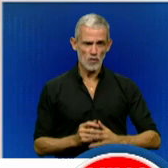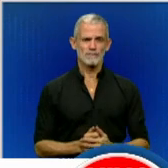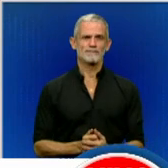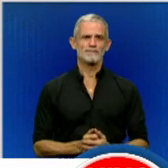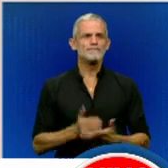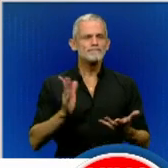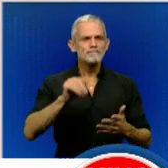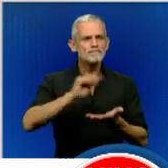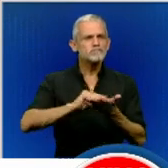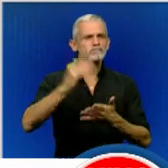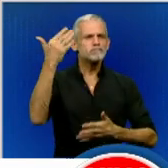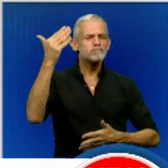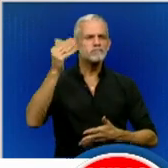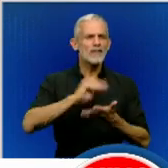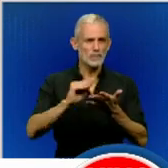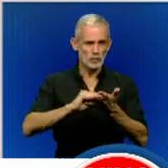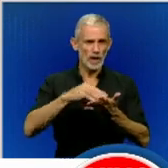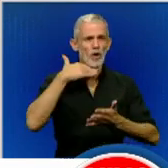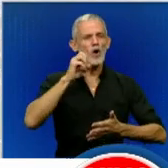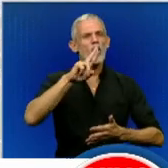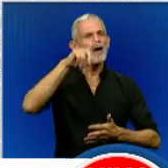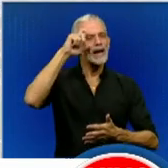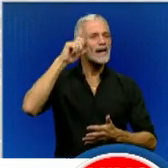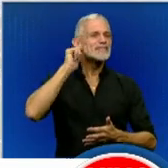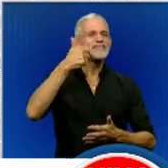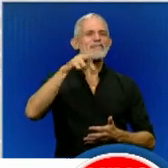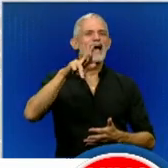tiene la palabra el diputado jorge sarghini